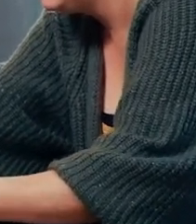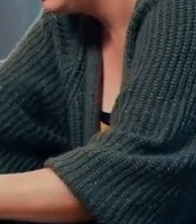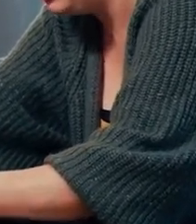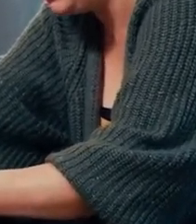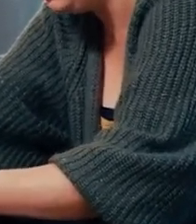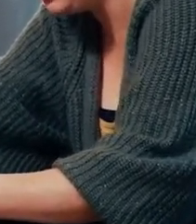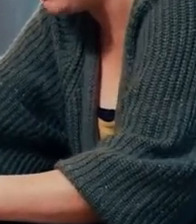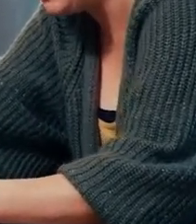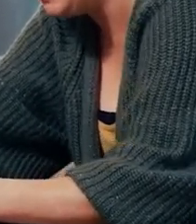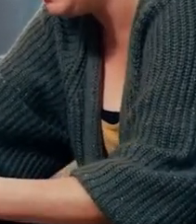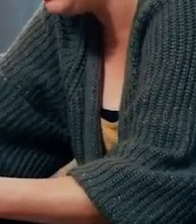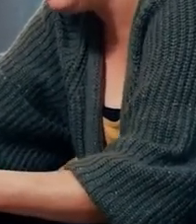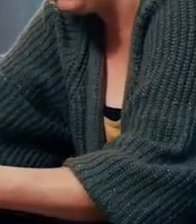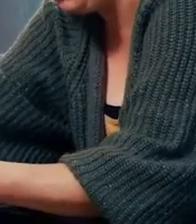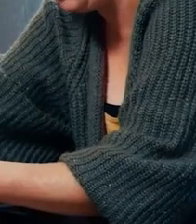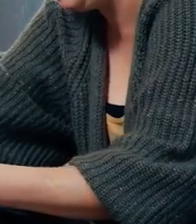apoyo.